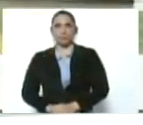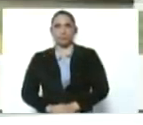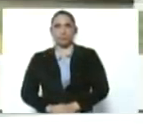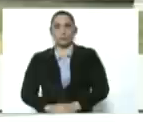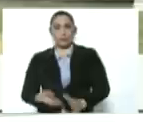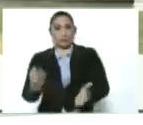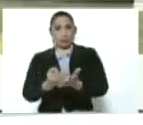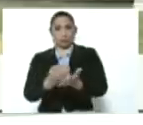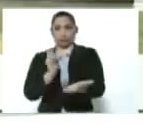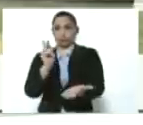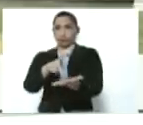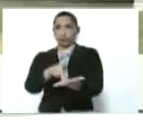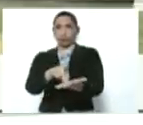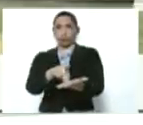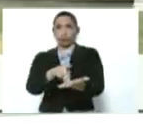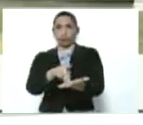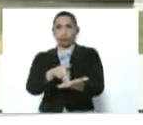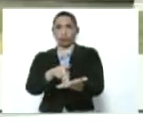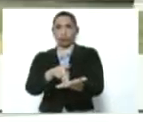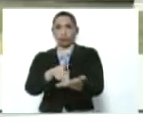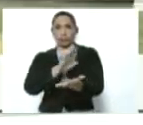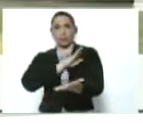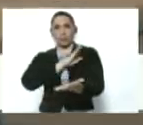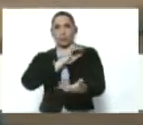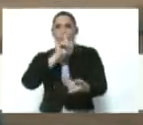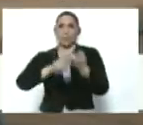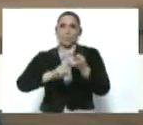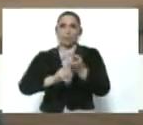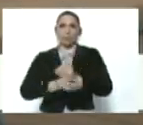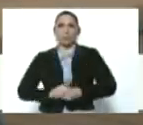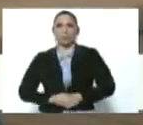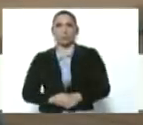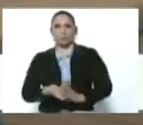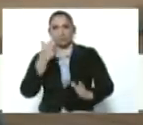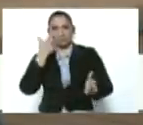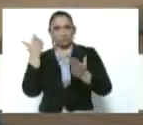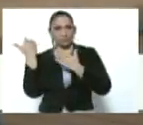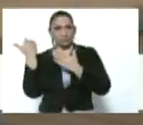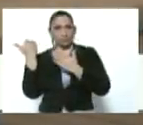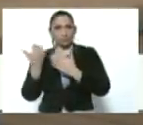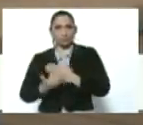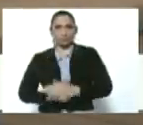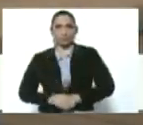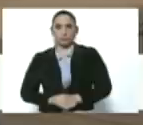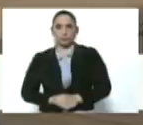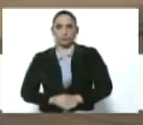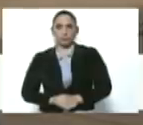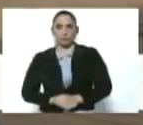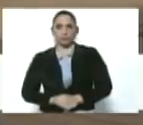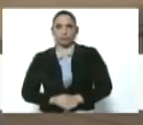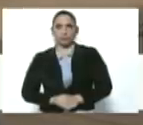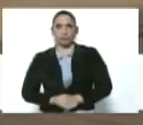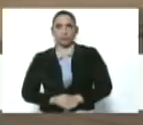consecuente doña silvia flores de maduros y lita lilita